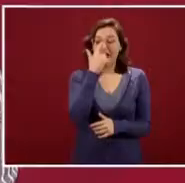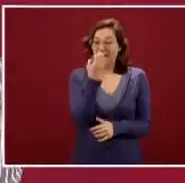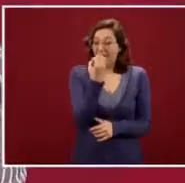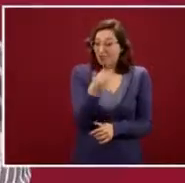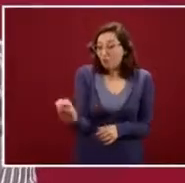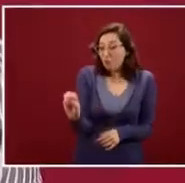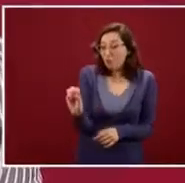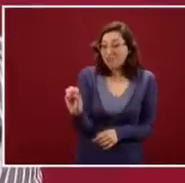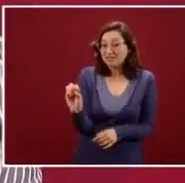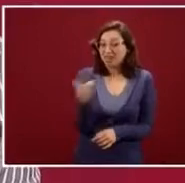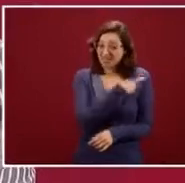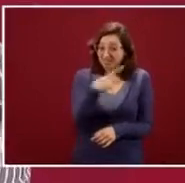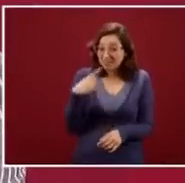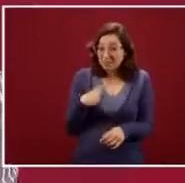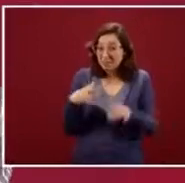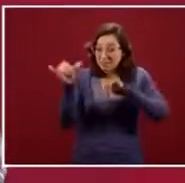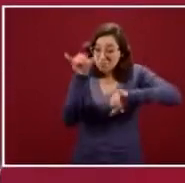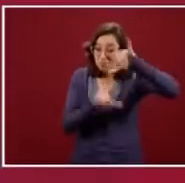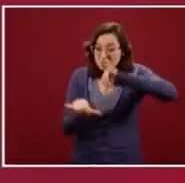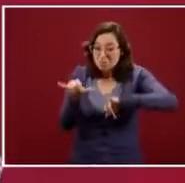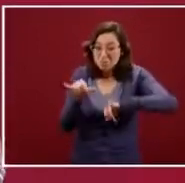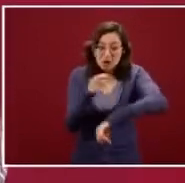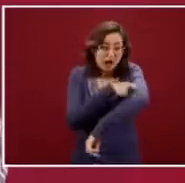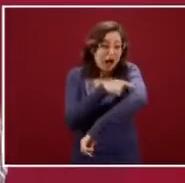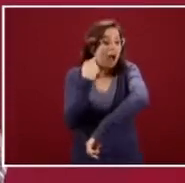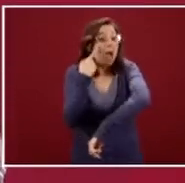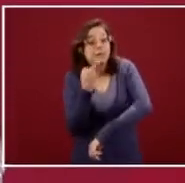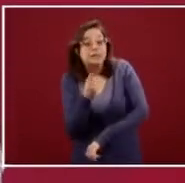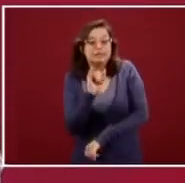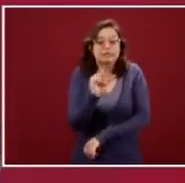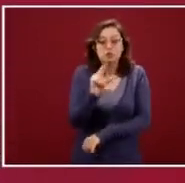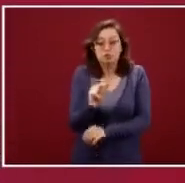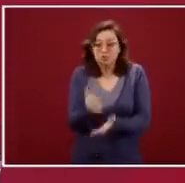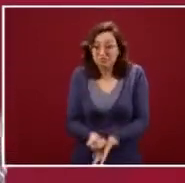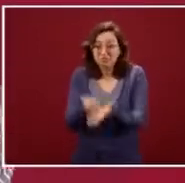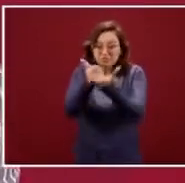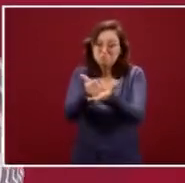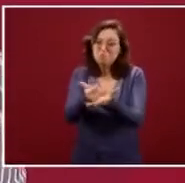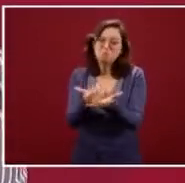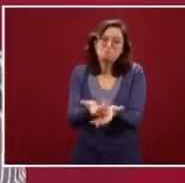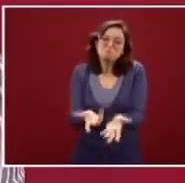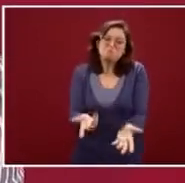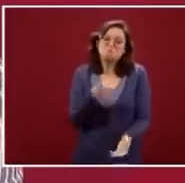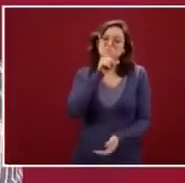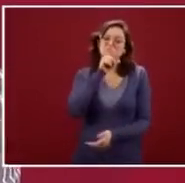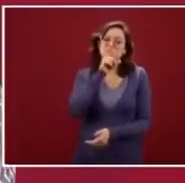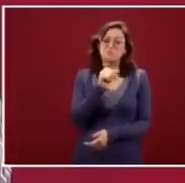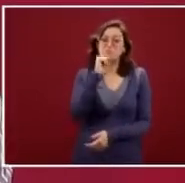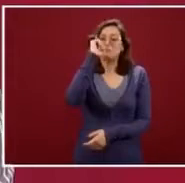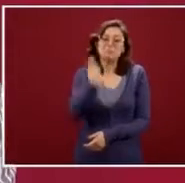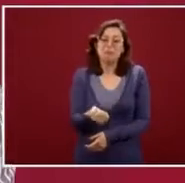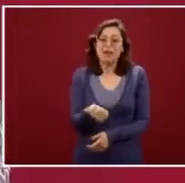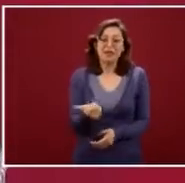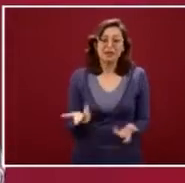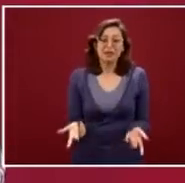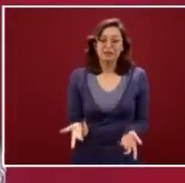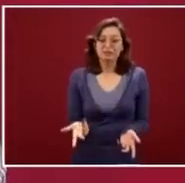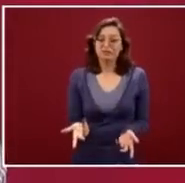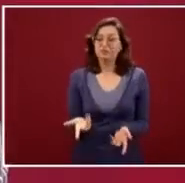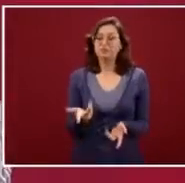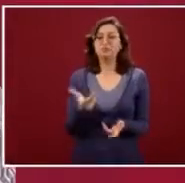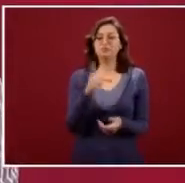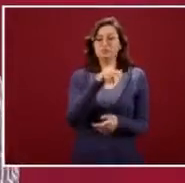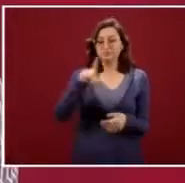prueba ayude, es decir, las decisiones del personal médico en instituciones públicas o en